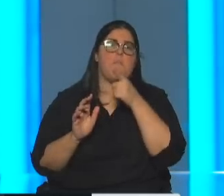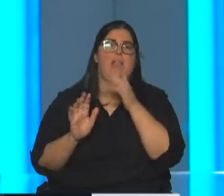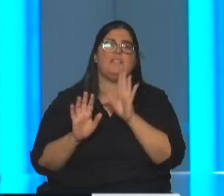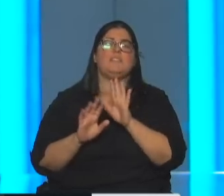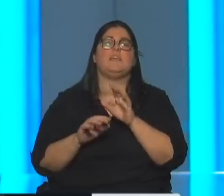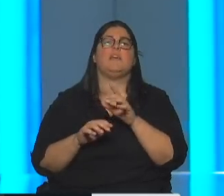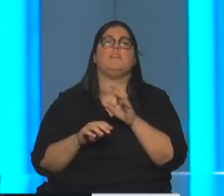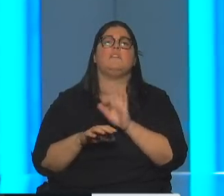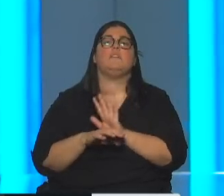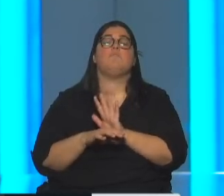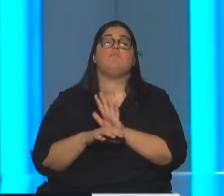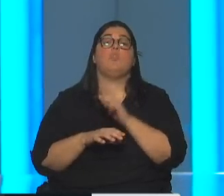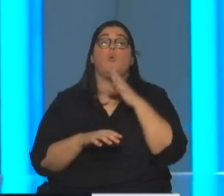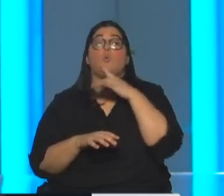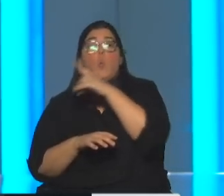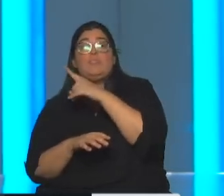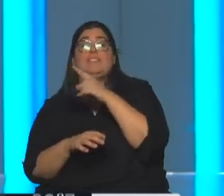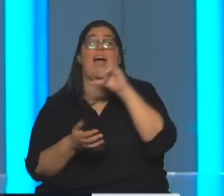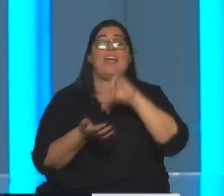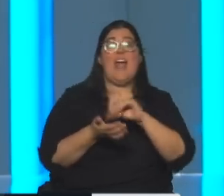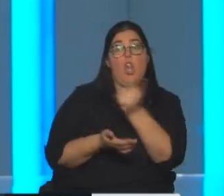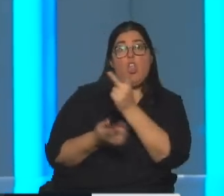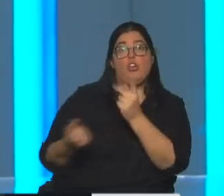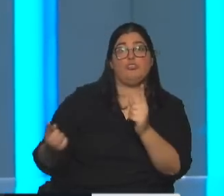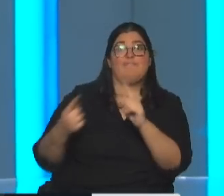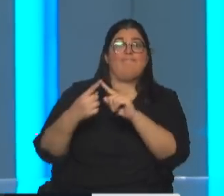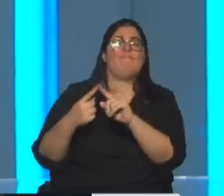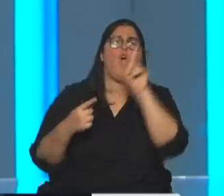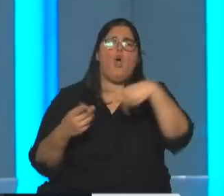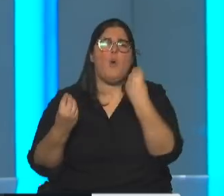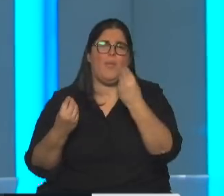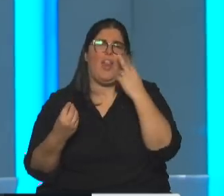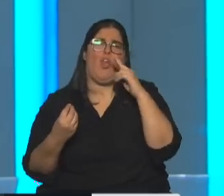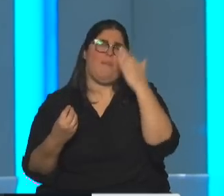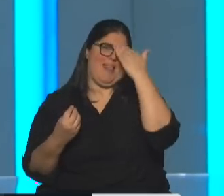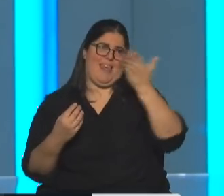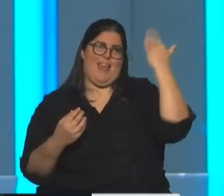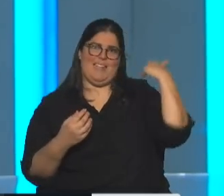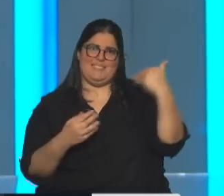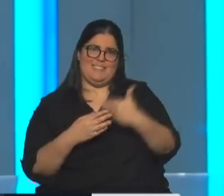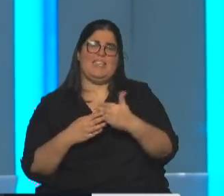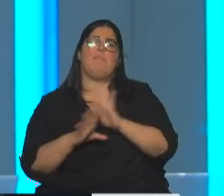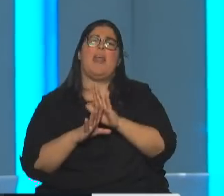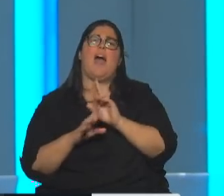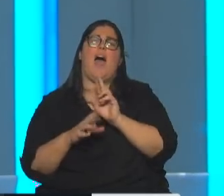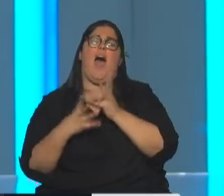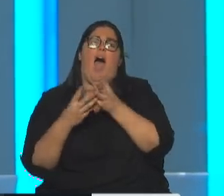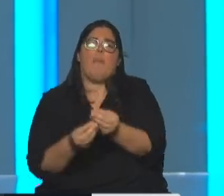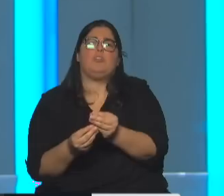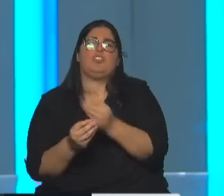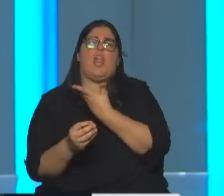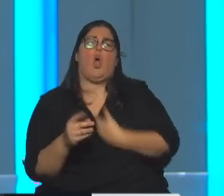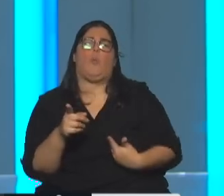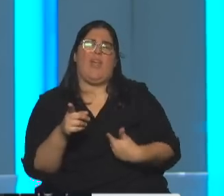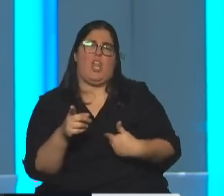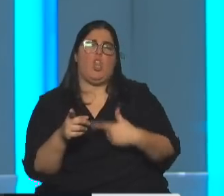el acercamiento entre Rusia e Irán se da a partir de 2015 y la manera en la cual intervienen para sostener al gobierno de Bashar al-Assad en